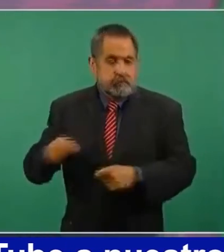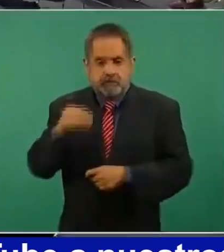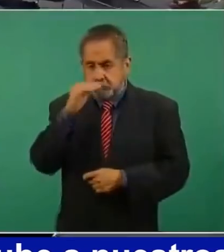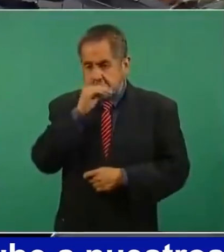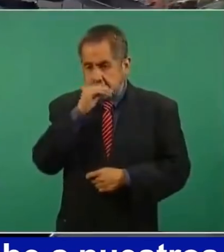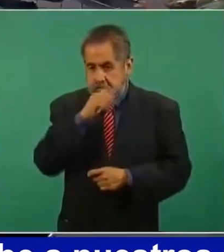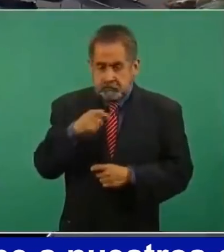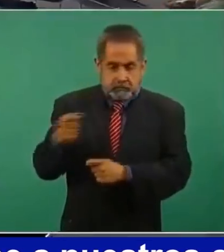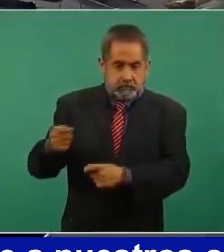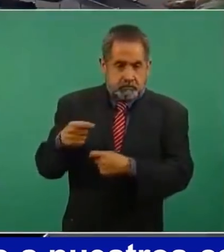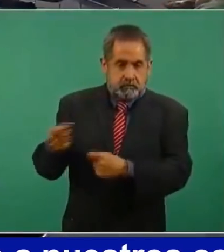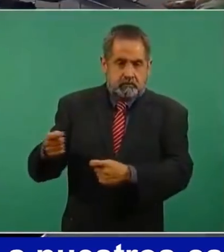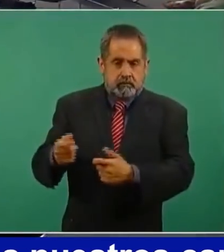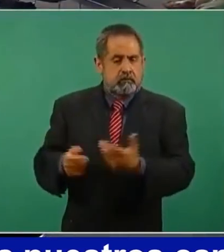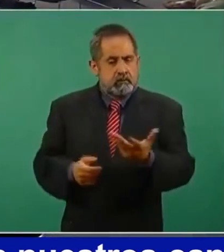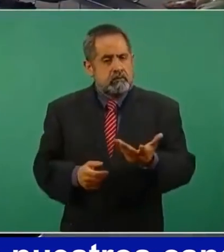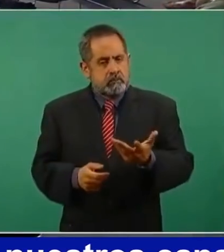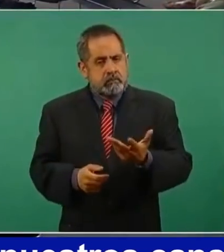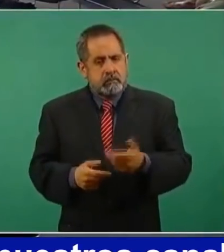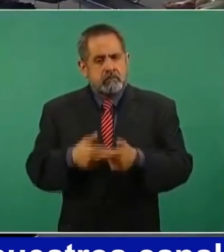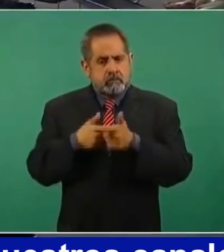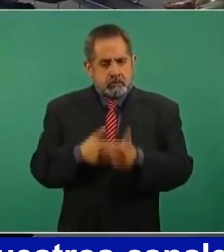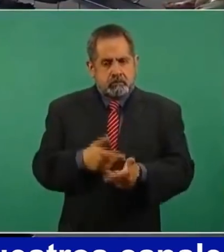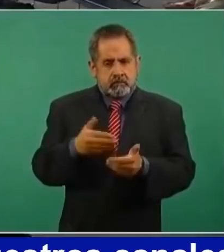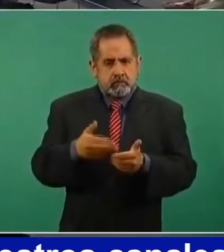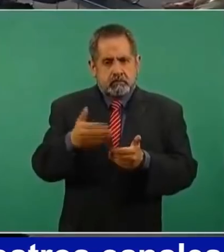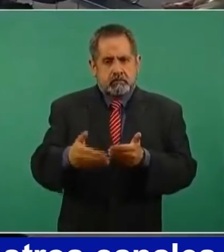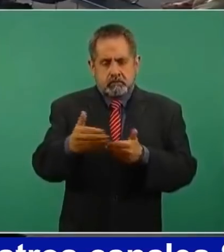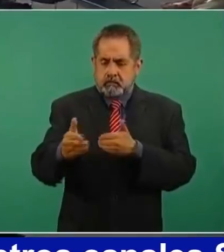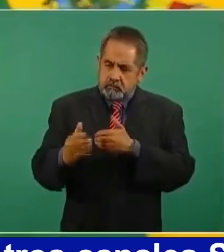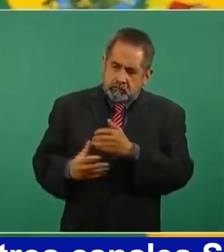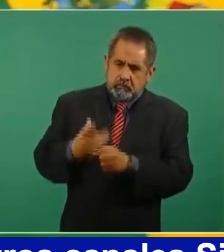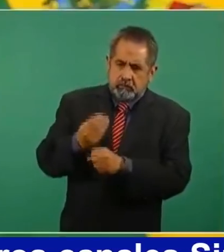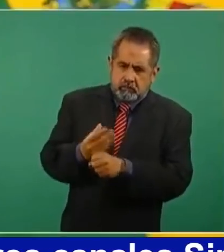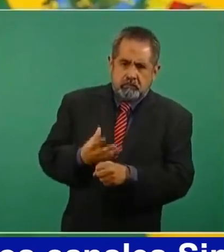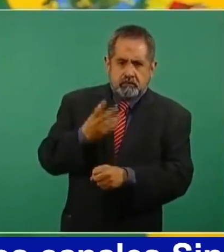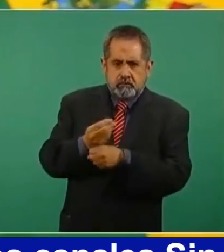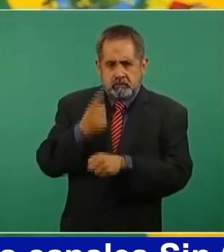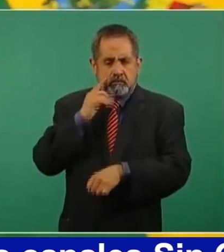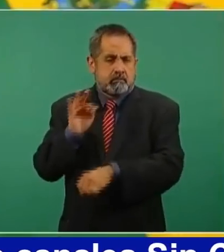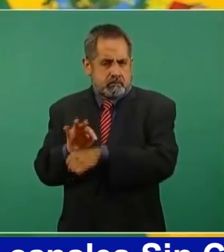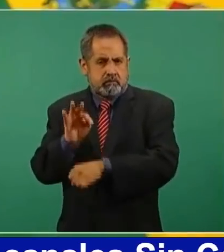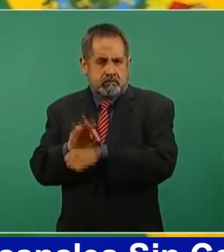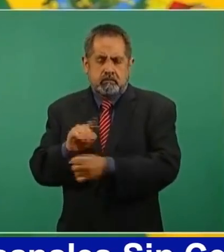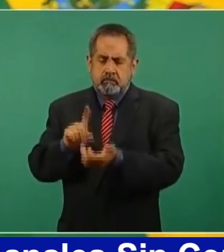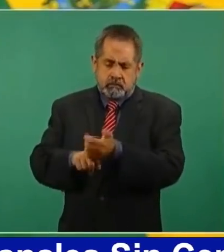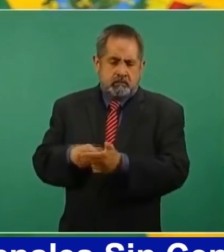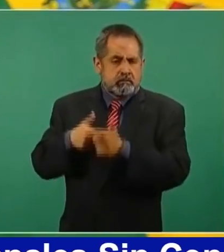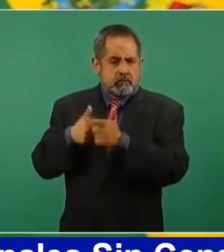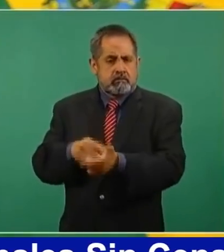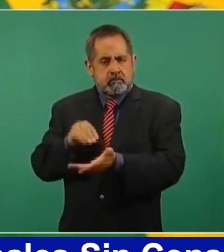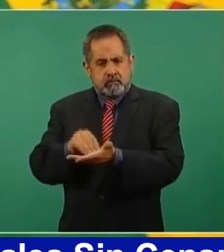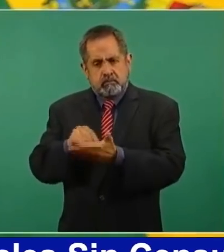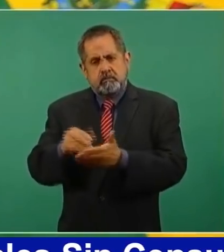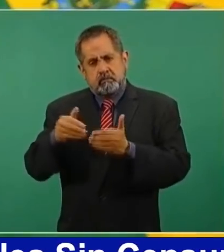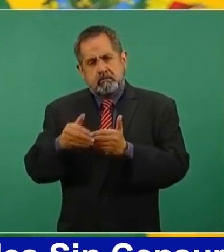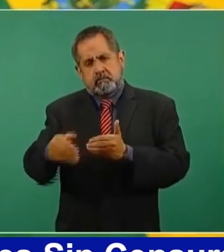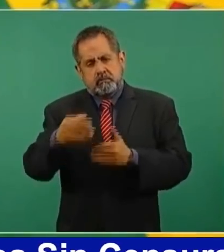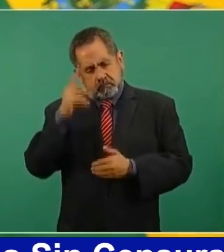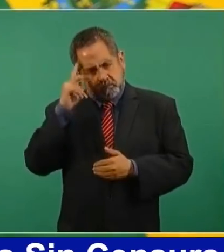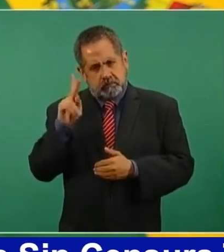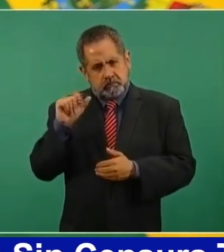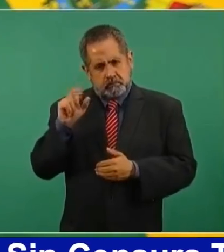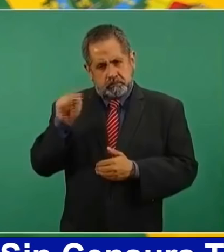Entonces, vamos a seguir fortaleciendo el sector salud en el país. Ese es el